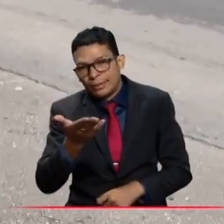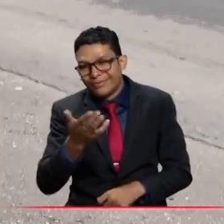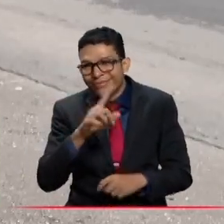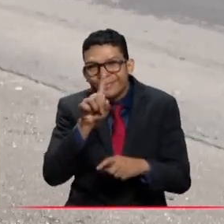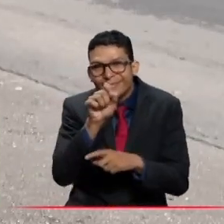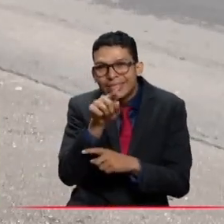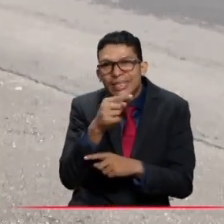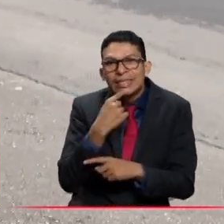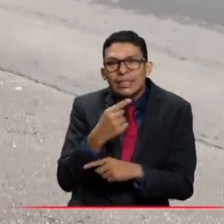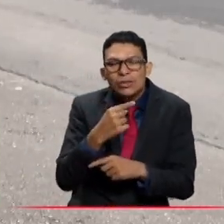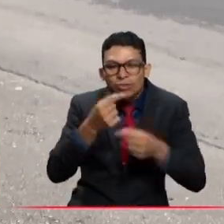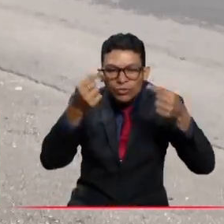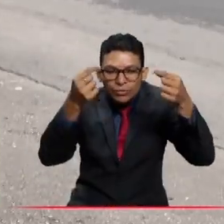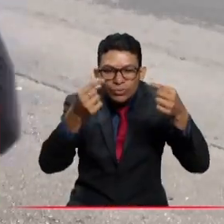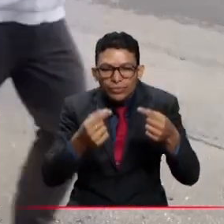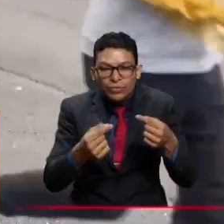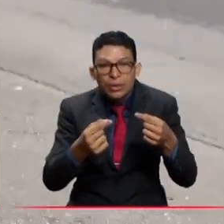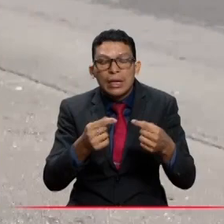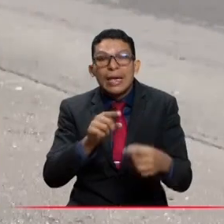preguntaba, son en total